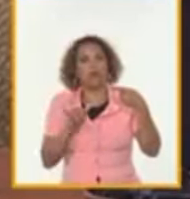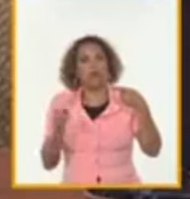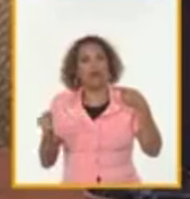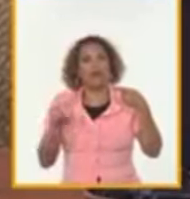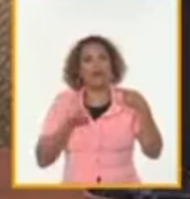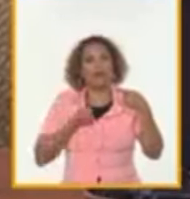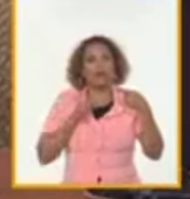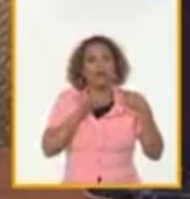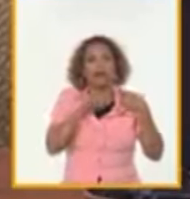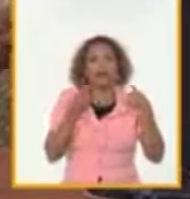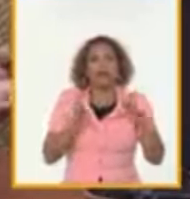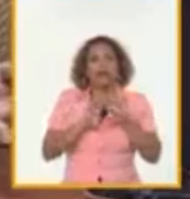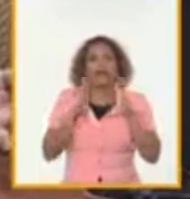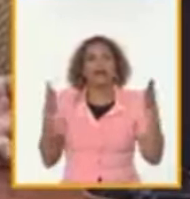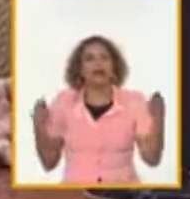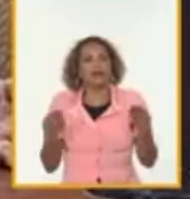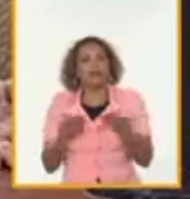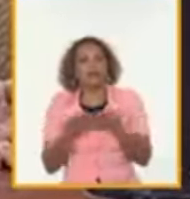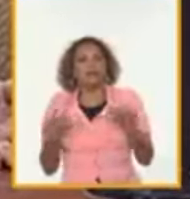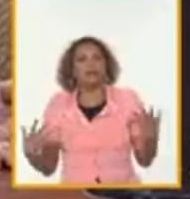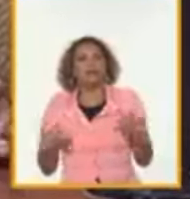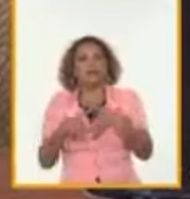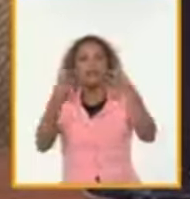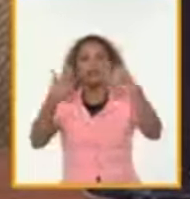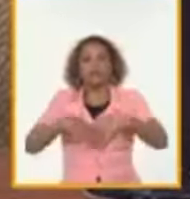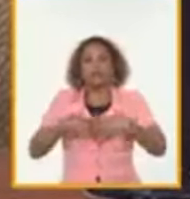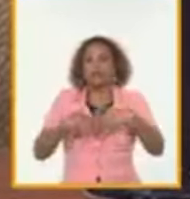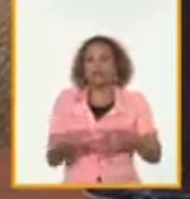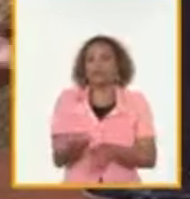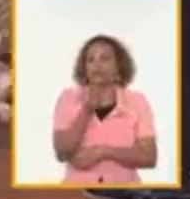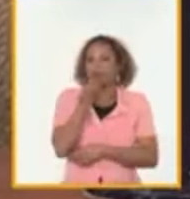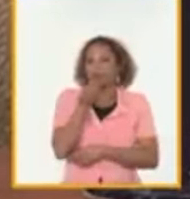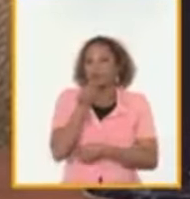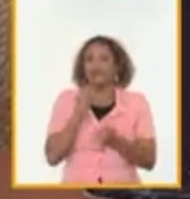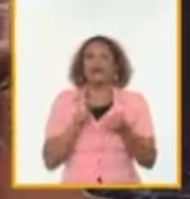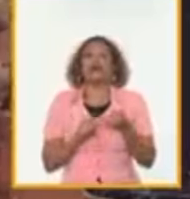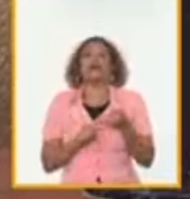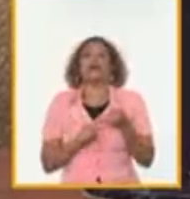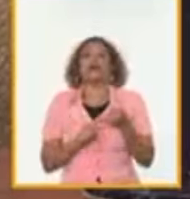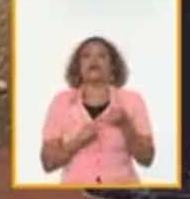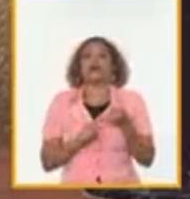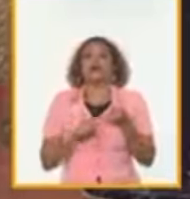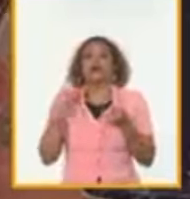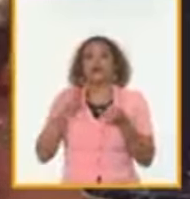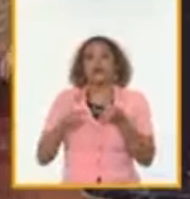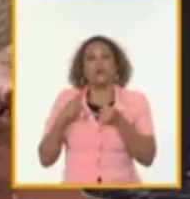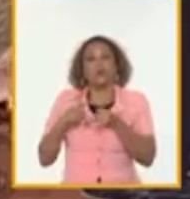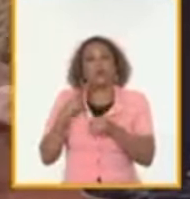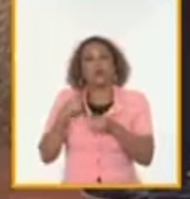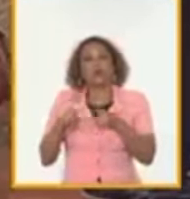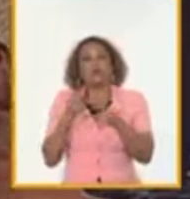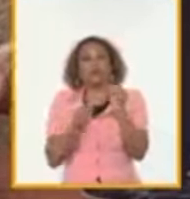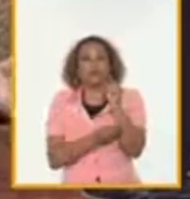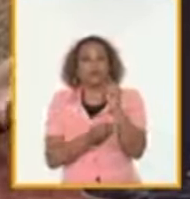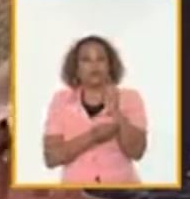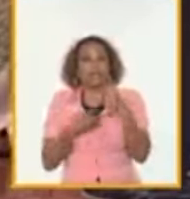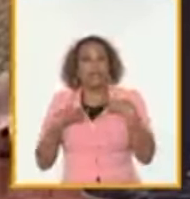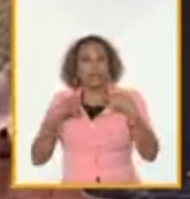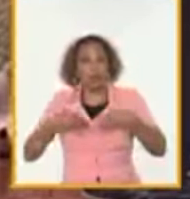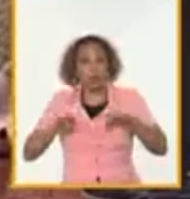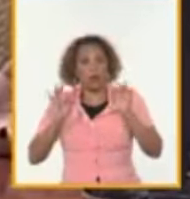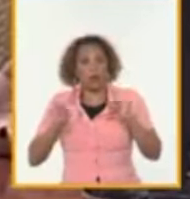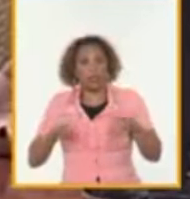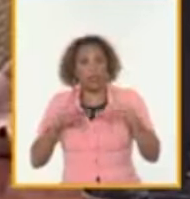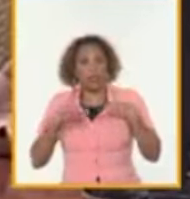todo lo relacionado con la con la industria agroalimentaria con el resto de la potencialidad de la textil Nosotros también tenemos la